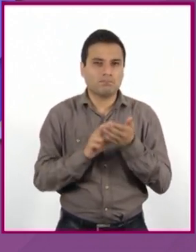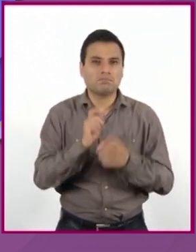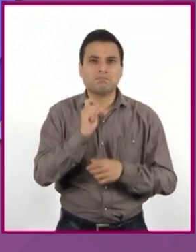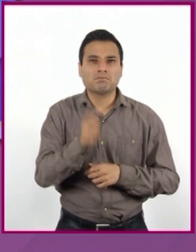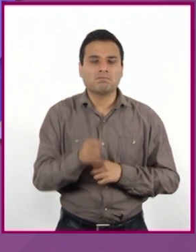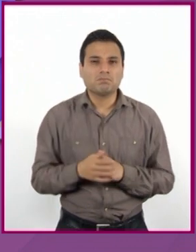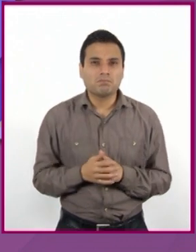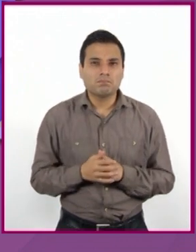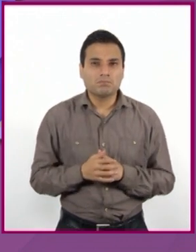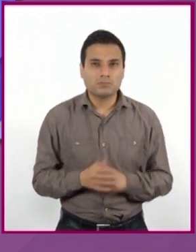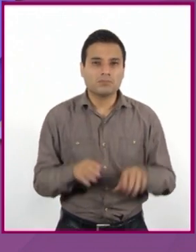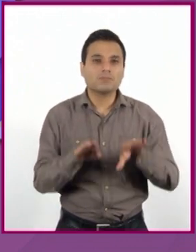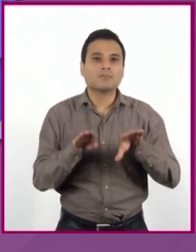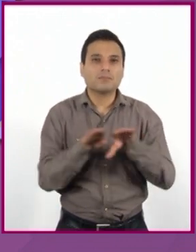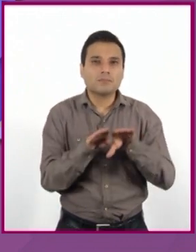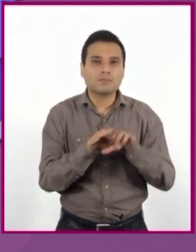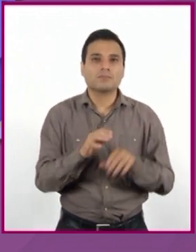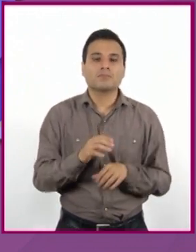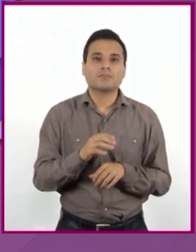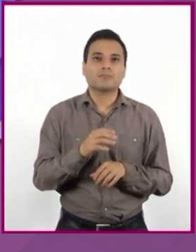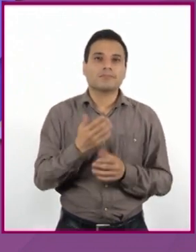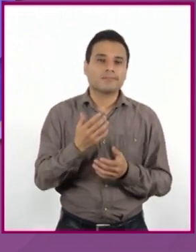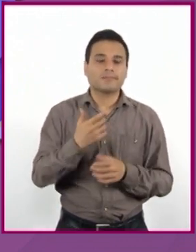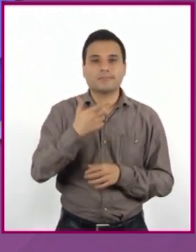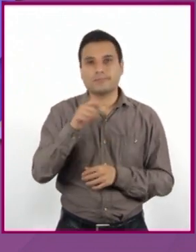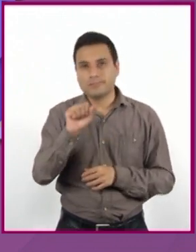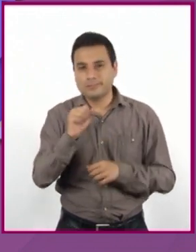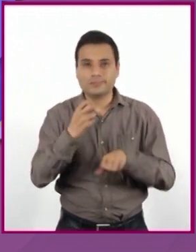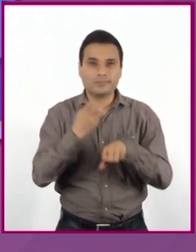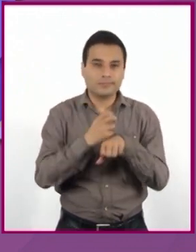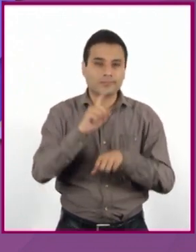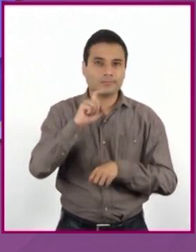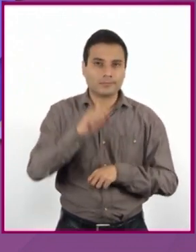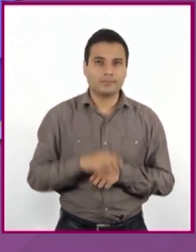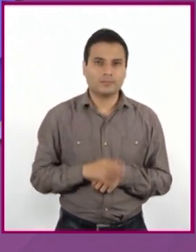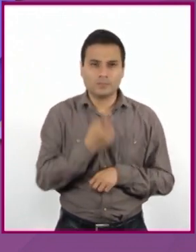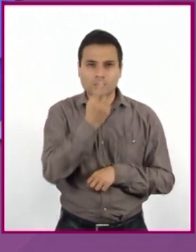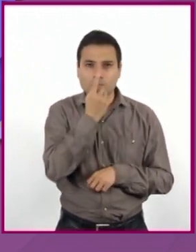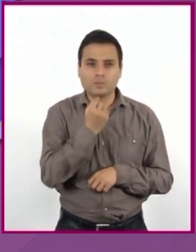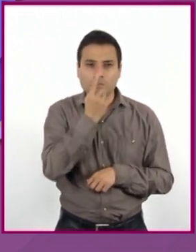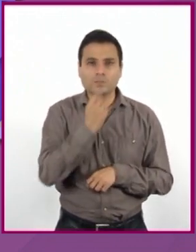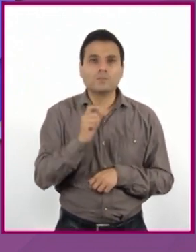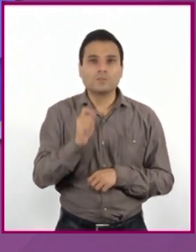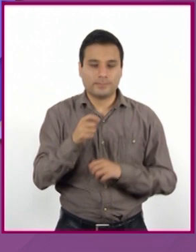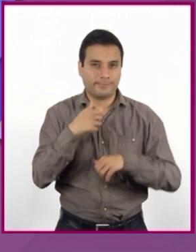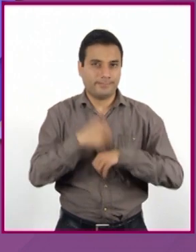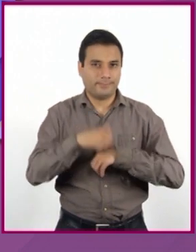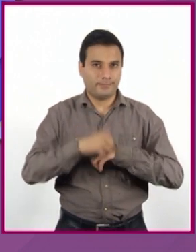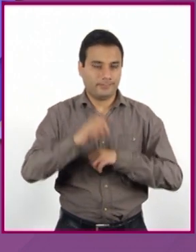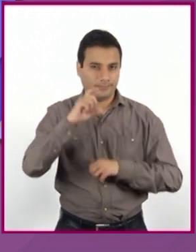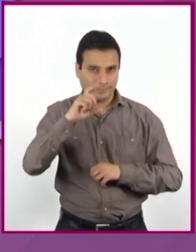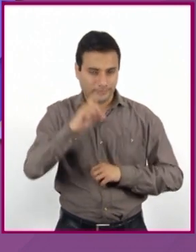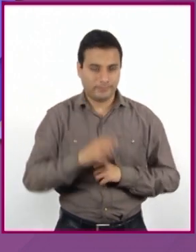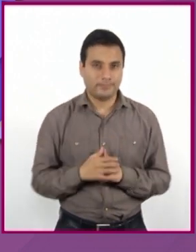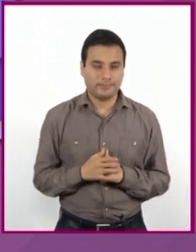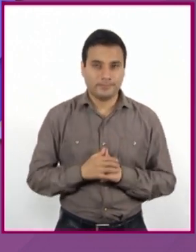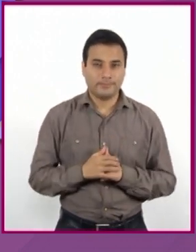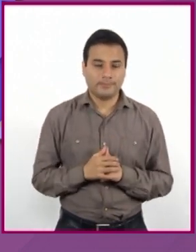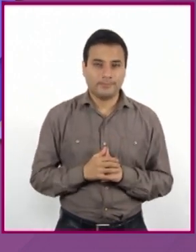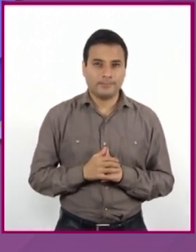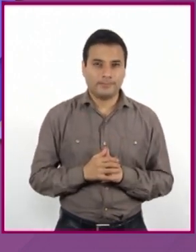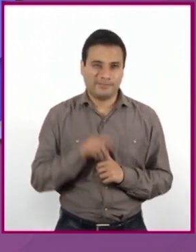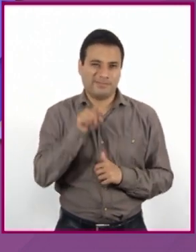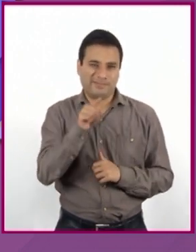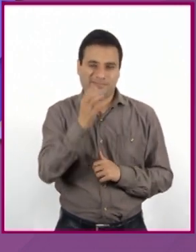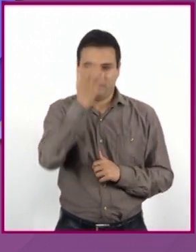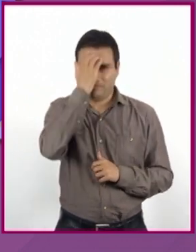describe el estado físico de las sustancias. En color rojo, los coeficientes correctos. Muy similar a los que